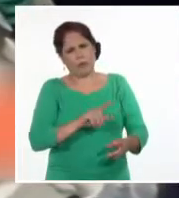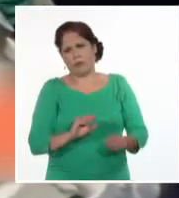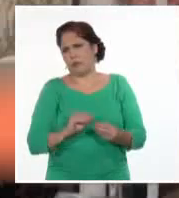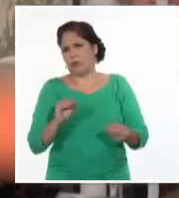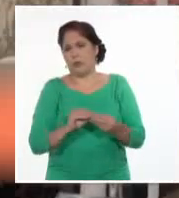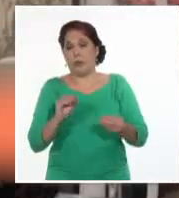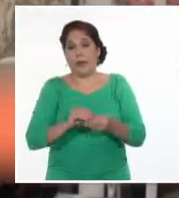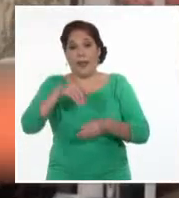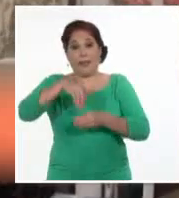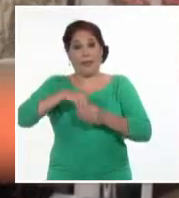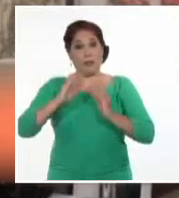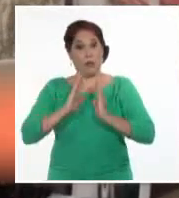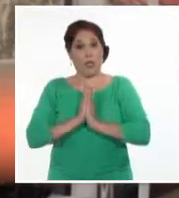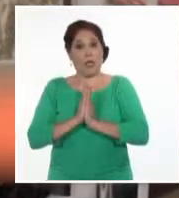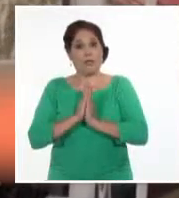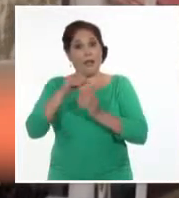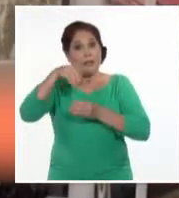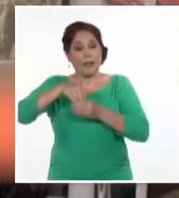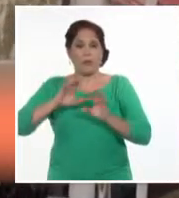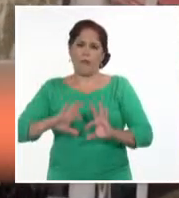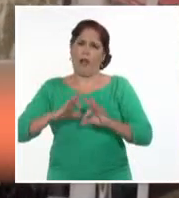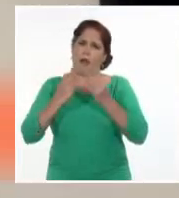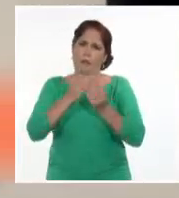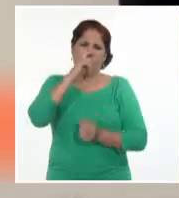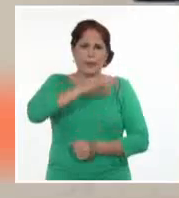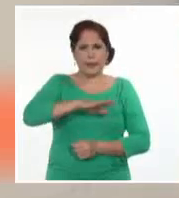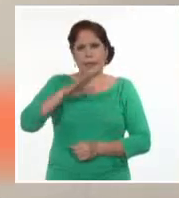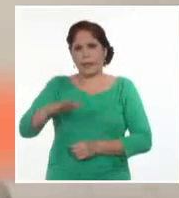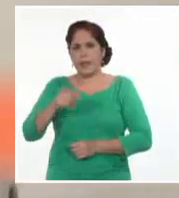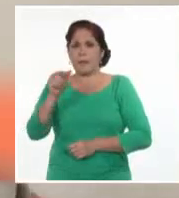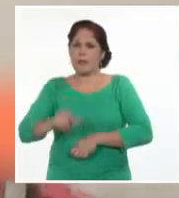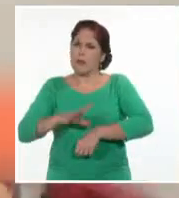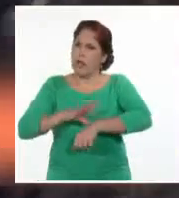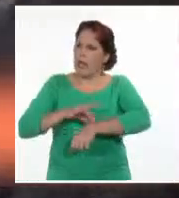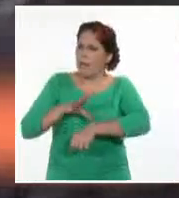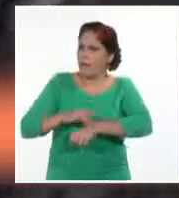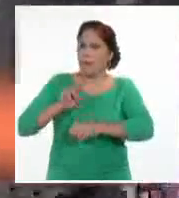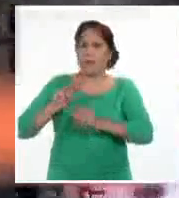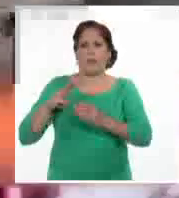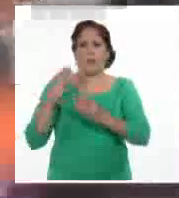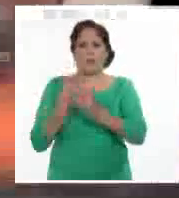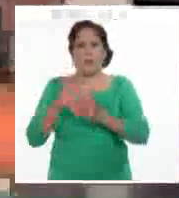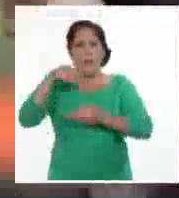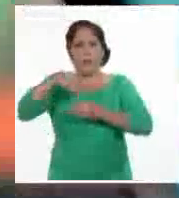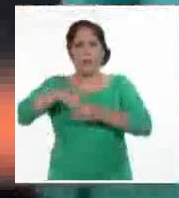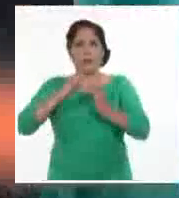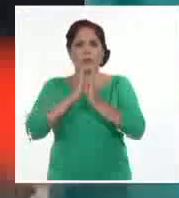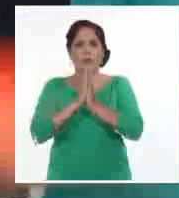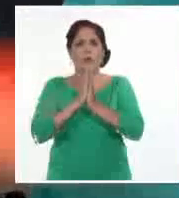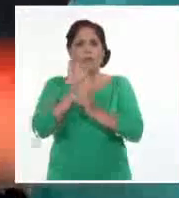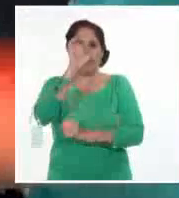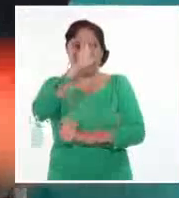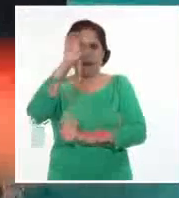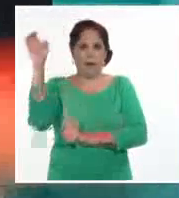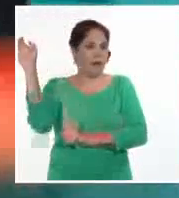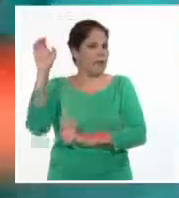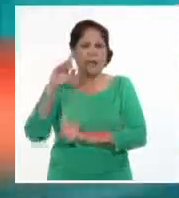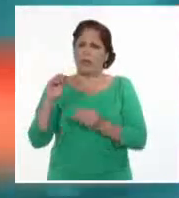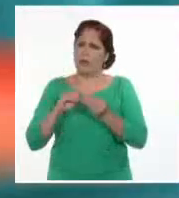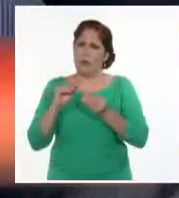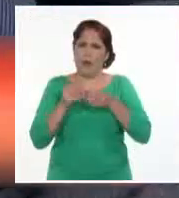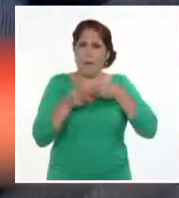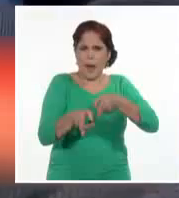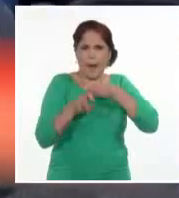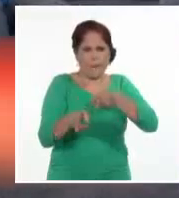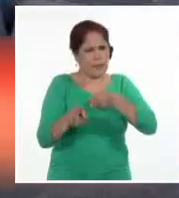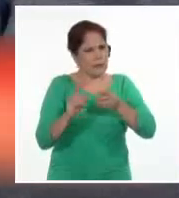de iglesias donde hay familias, niños, personas enfermas o discapacitadas. Los bombardeos y la ofensiva terrestre de Israel contra el